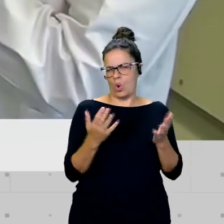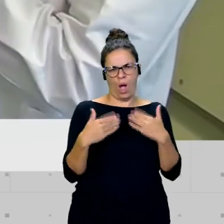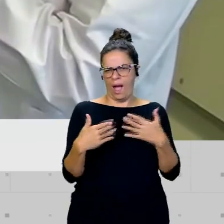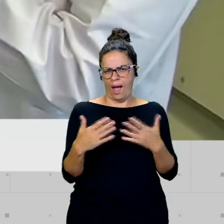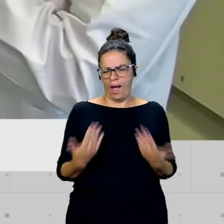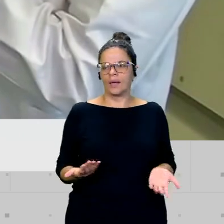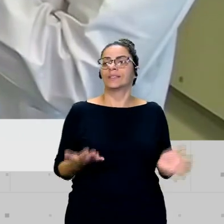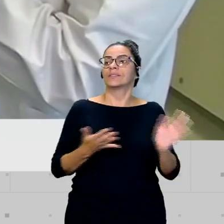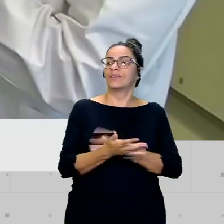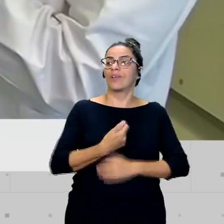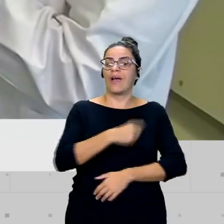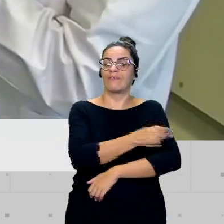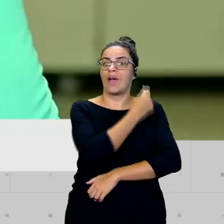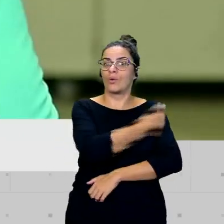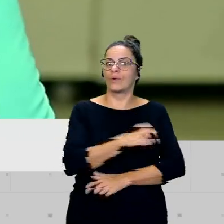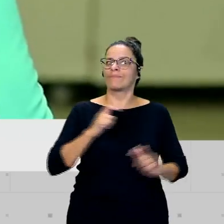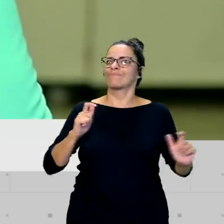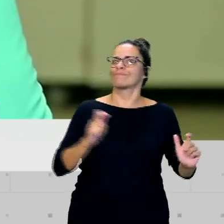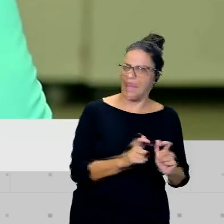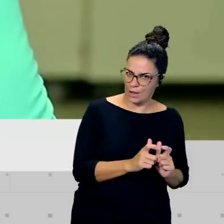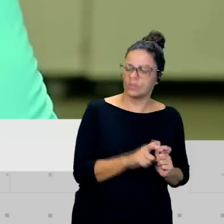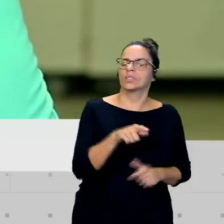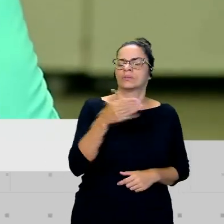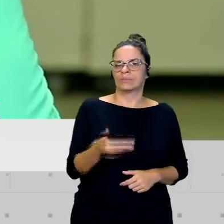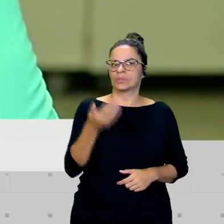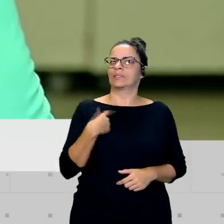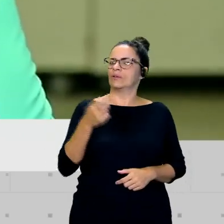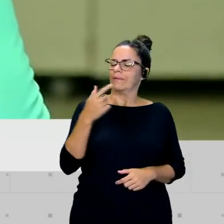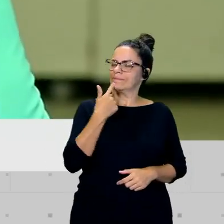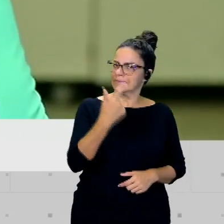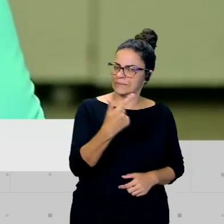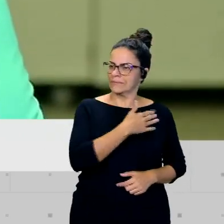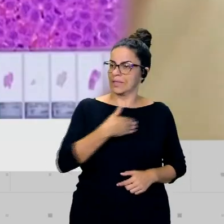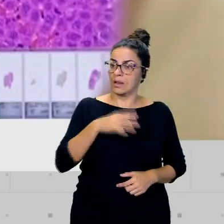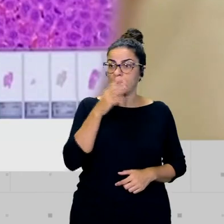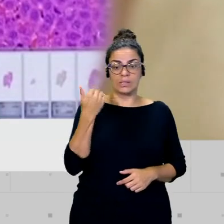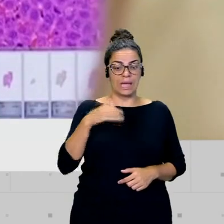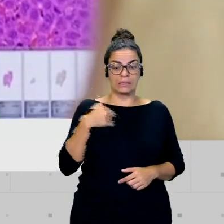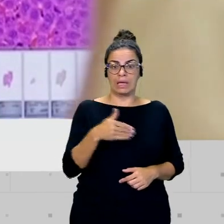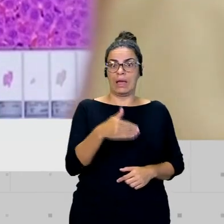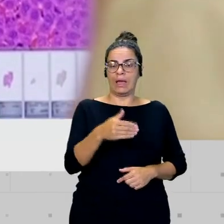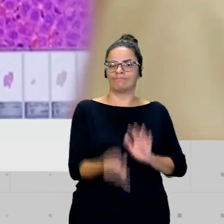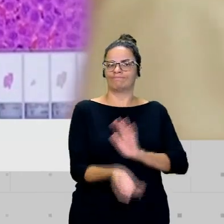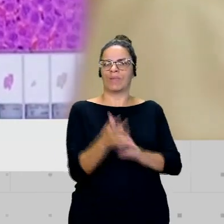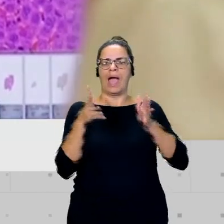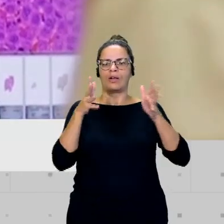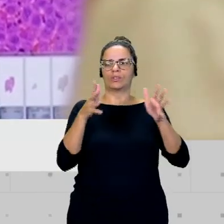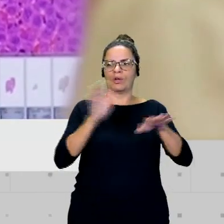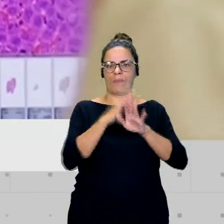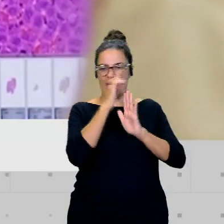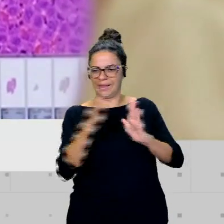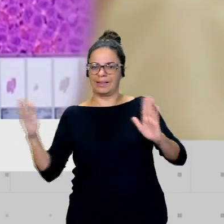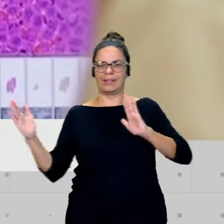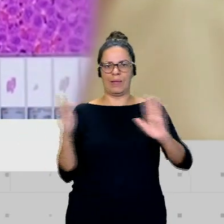traduce en una disminución de la vacunación, y eso sí que es importante, que me gustaría incidir, que van a salir ya las recomendaciones para esta temporada, y